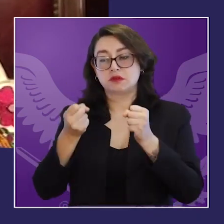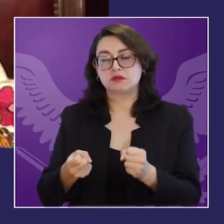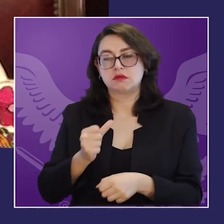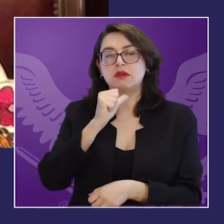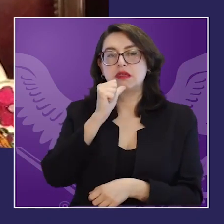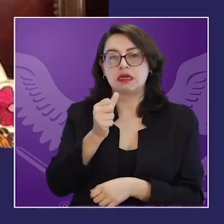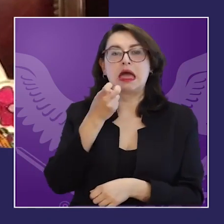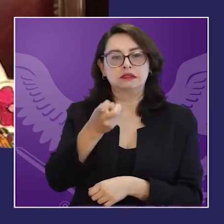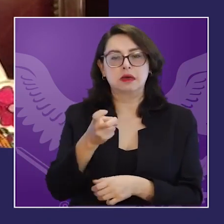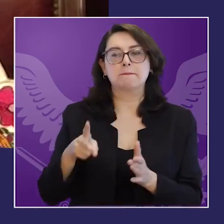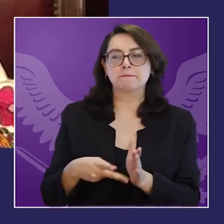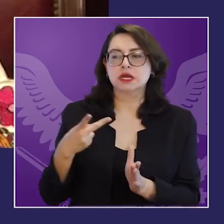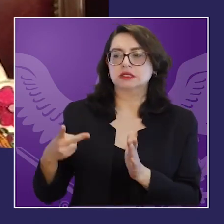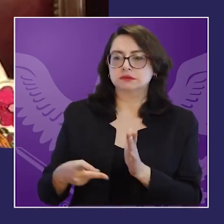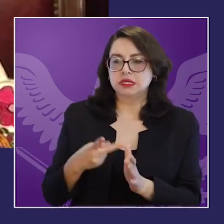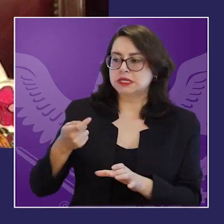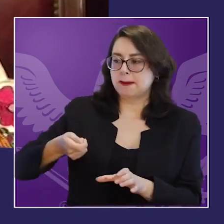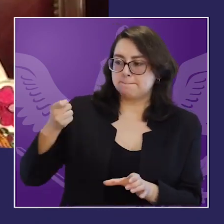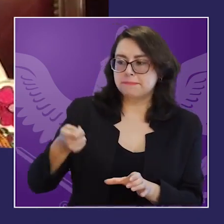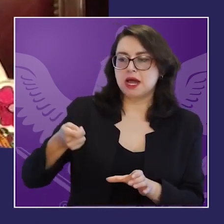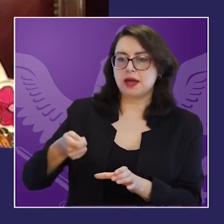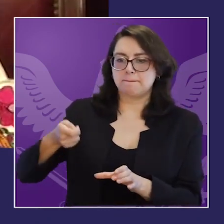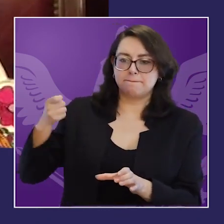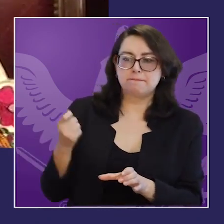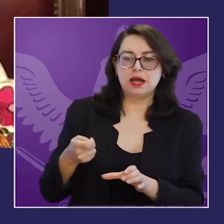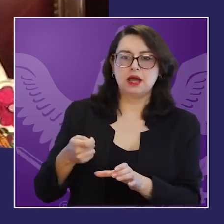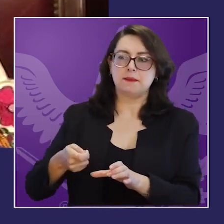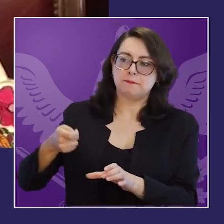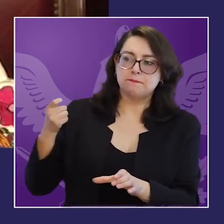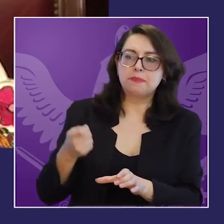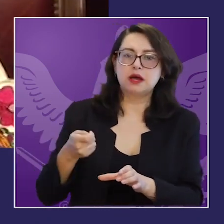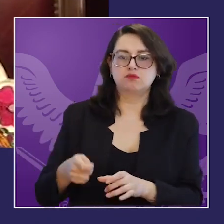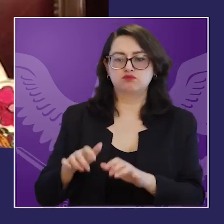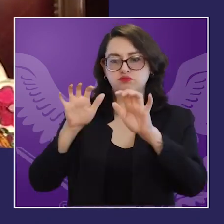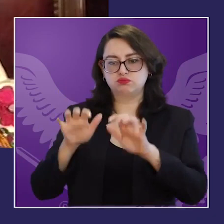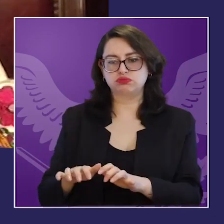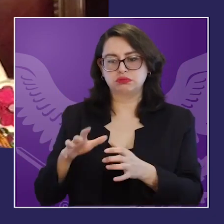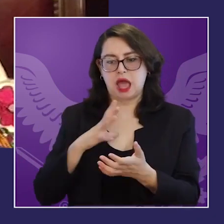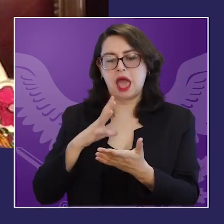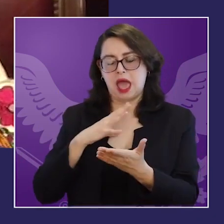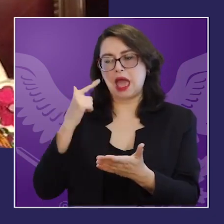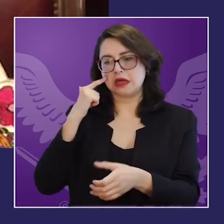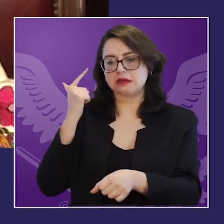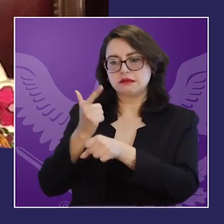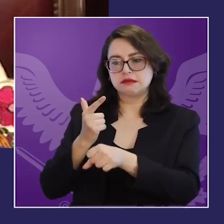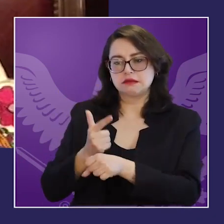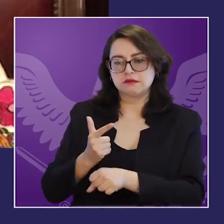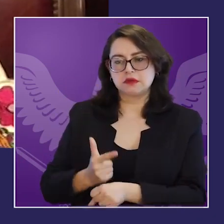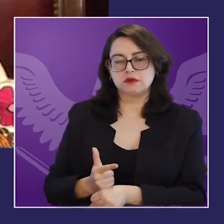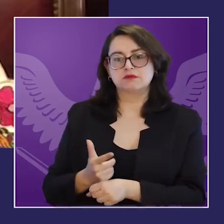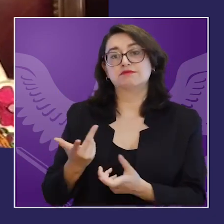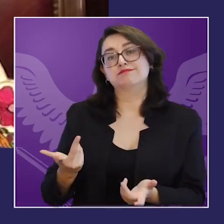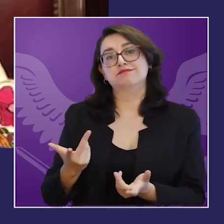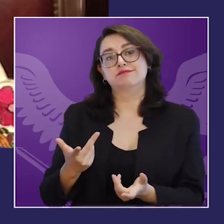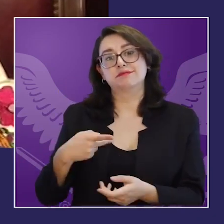las que se dictan en mayor o menor medida a nivel local, justamente porque son las que